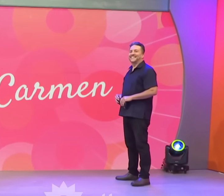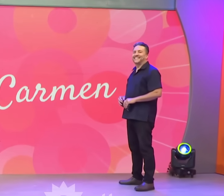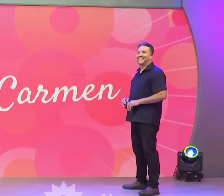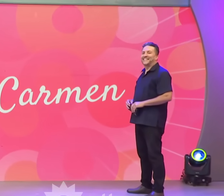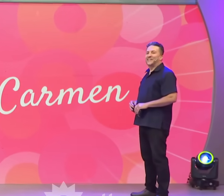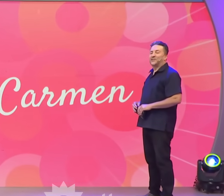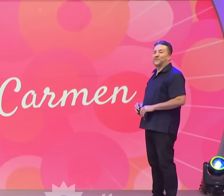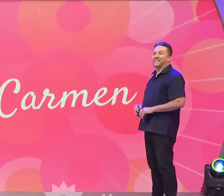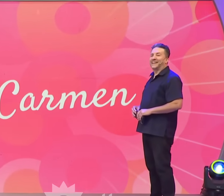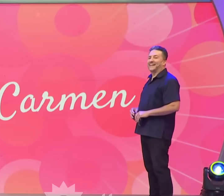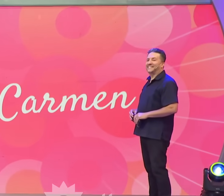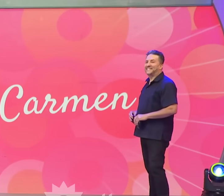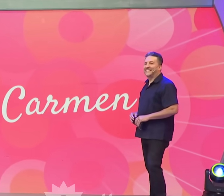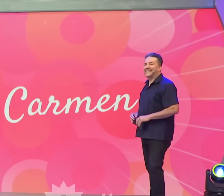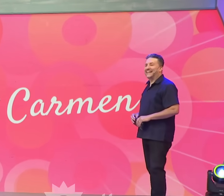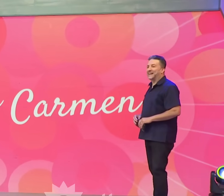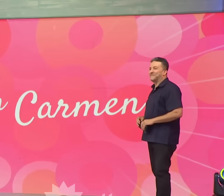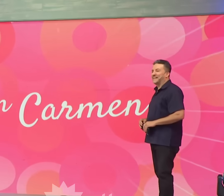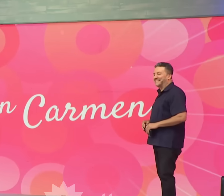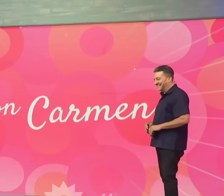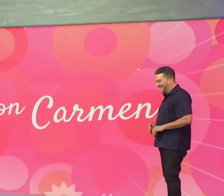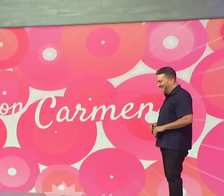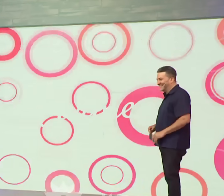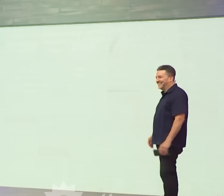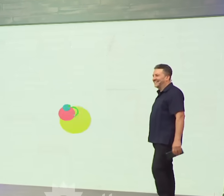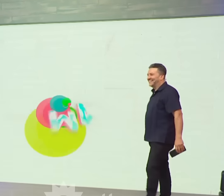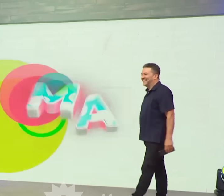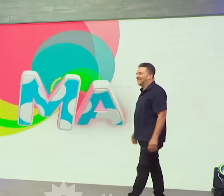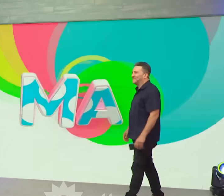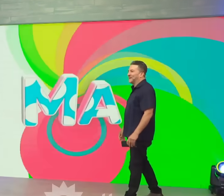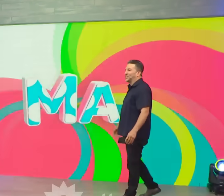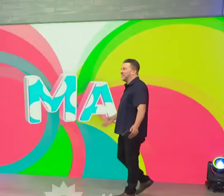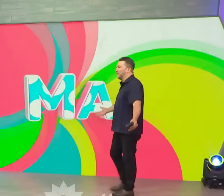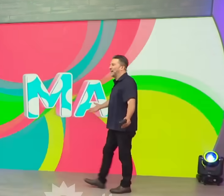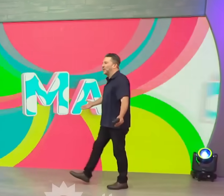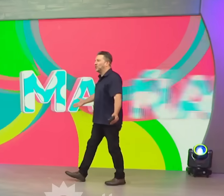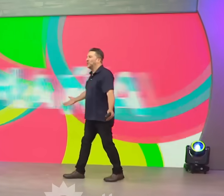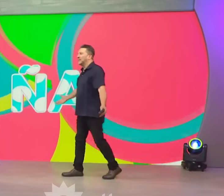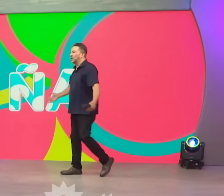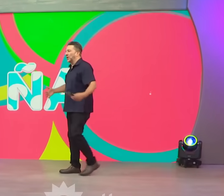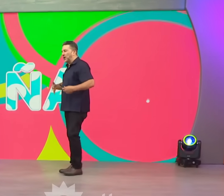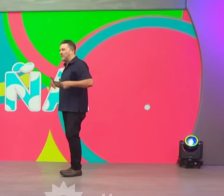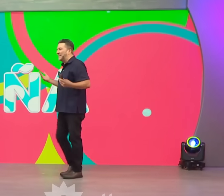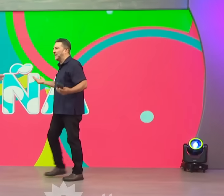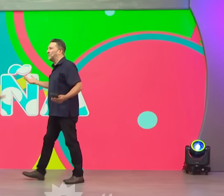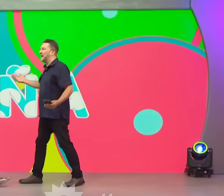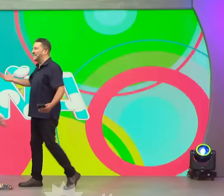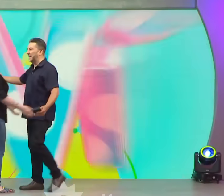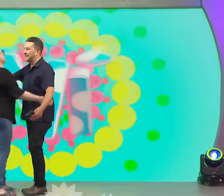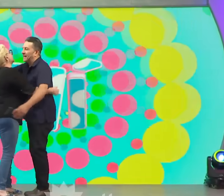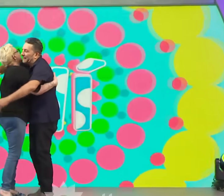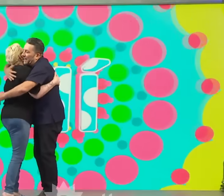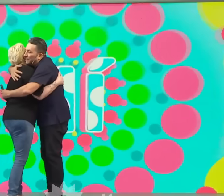va, querido Hugo? ¿Cómo estás? Ay, Dios mío, qué programa hoy, ¿eh? Oh, estamos todos calientes, ya. Piel de gallina. Nos saludamos panza con